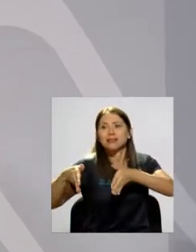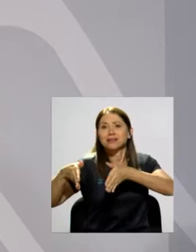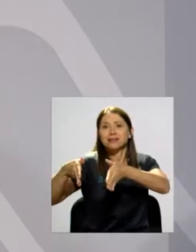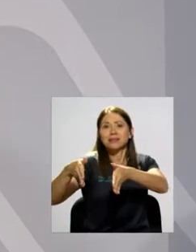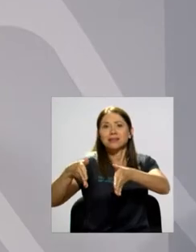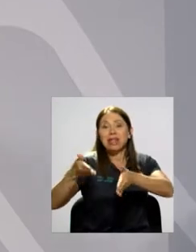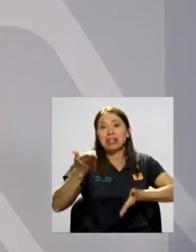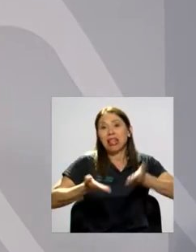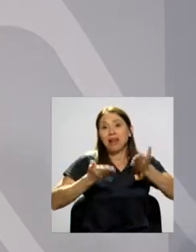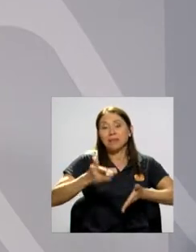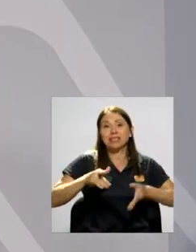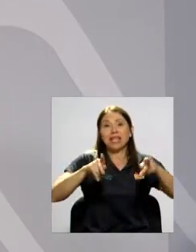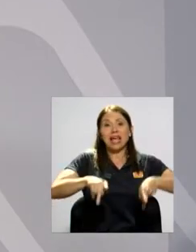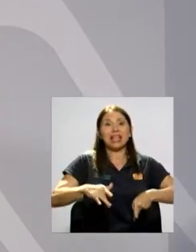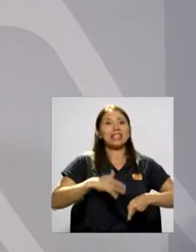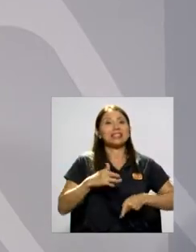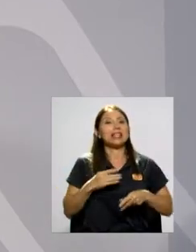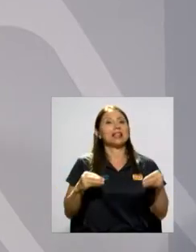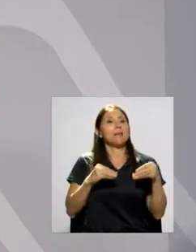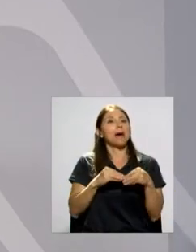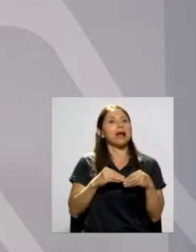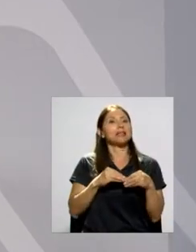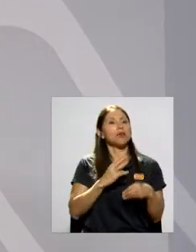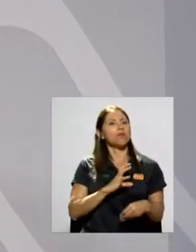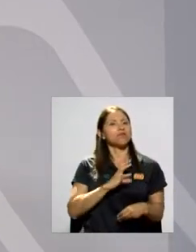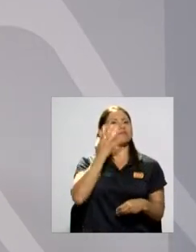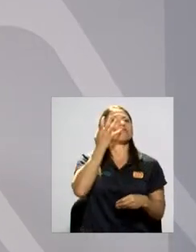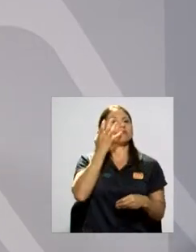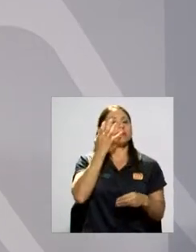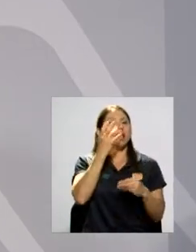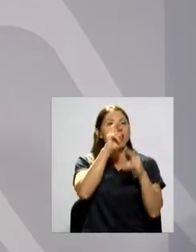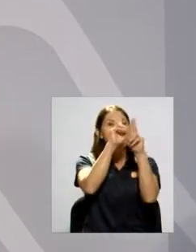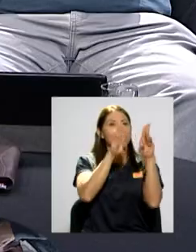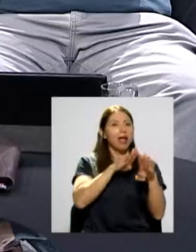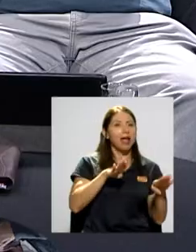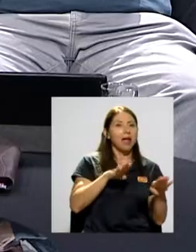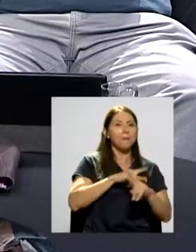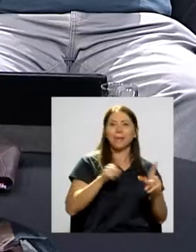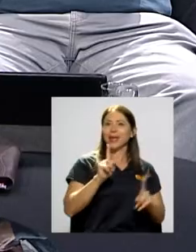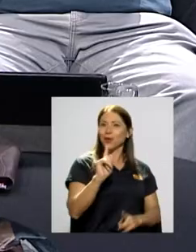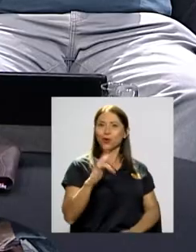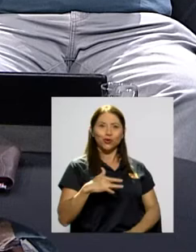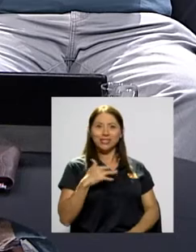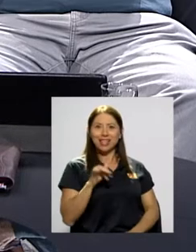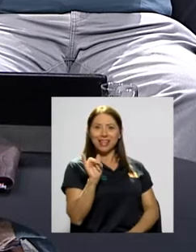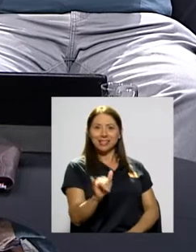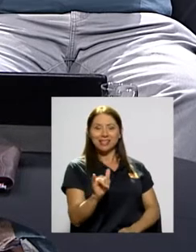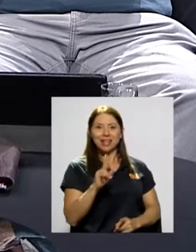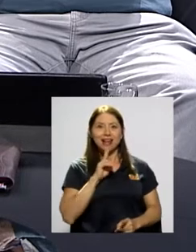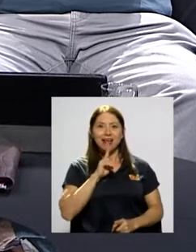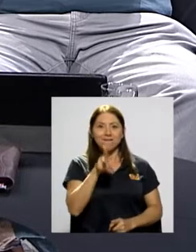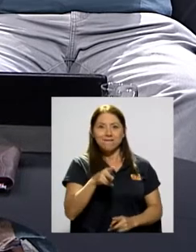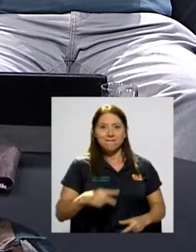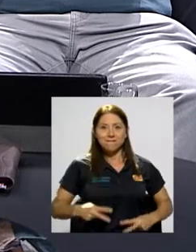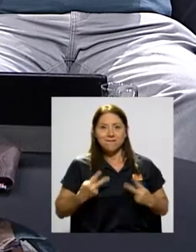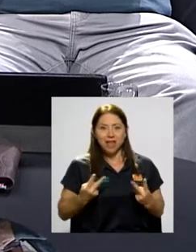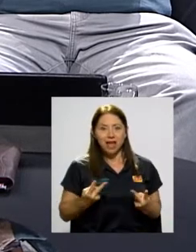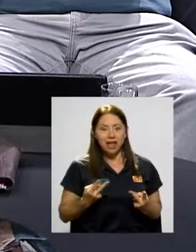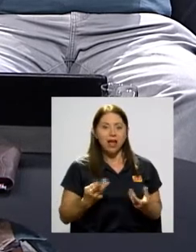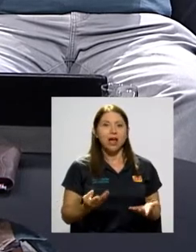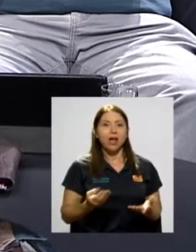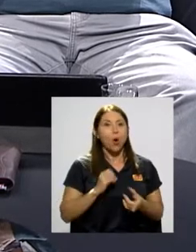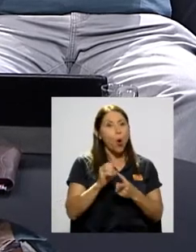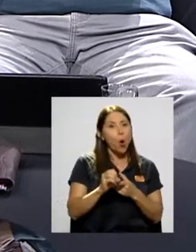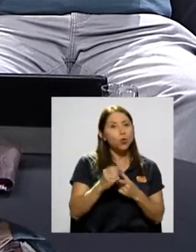comodidad de tener una postura más agresiva en las redes sociales y no tanto en la vida real, o que podríamos decir que es solo un dibujo de lo